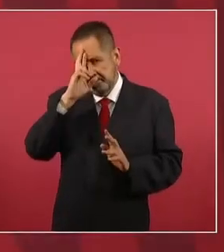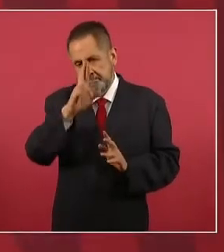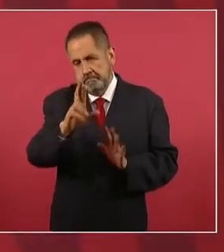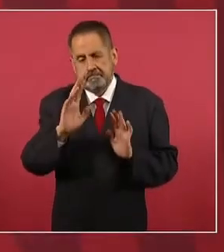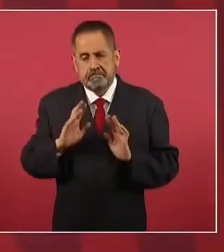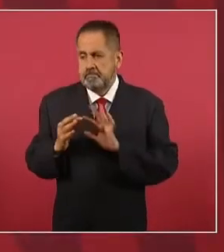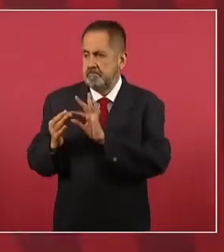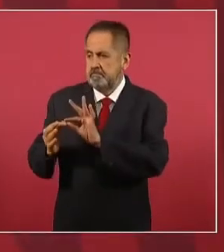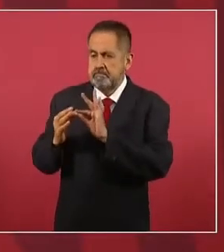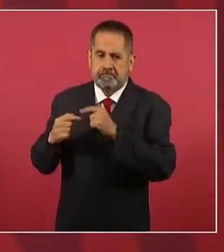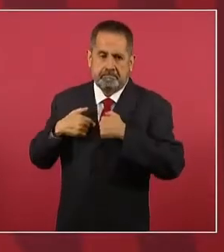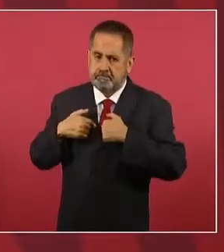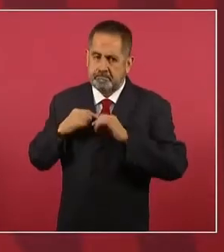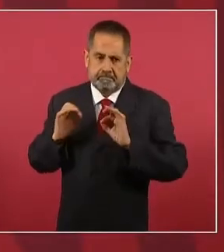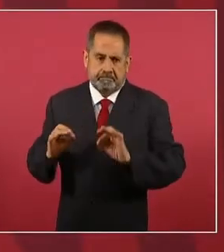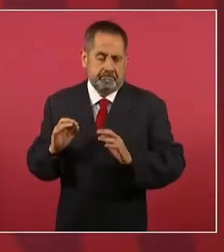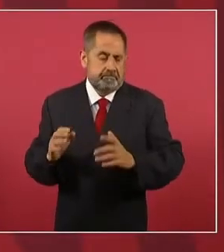vista,